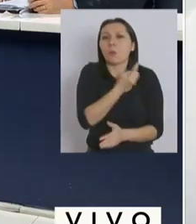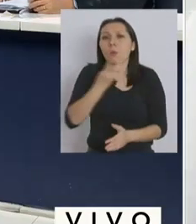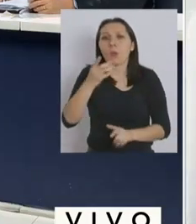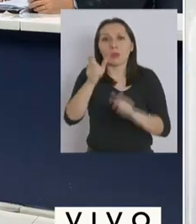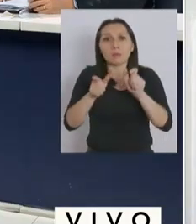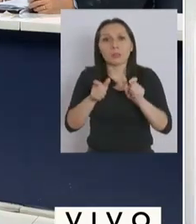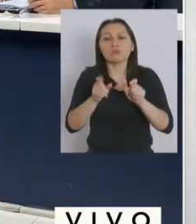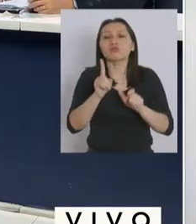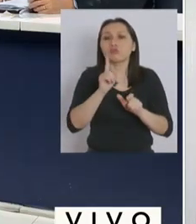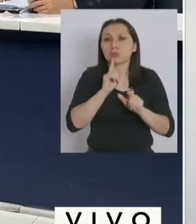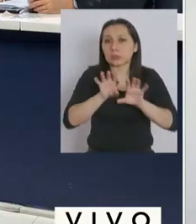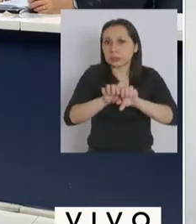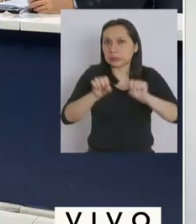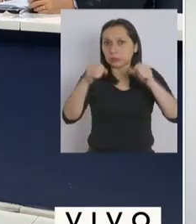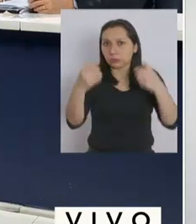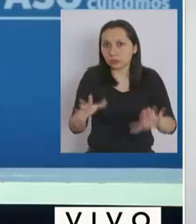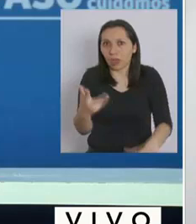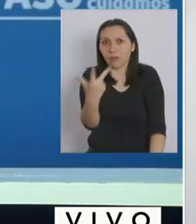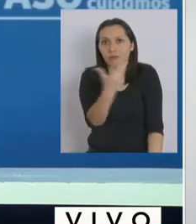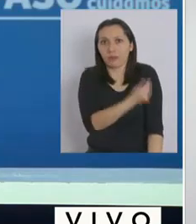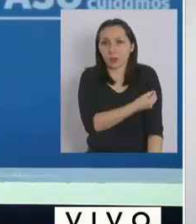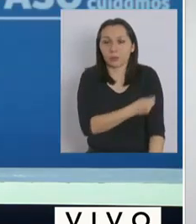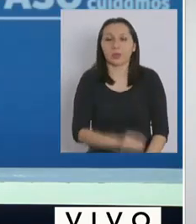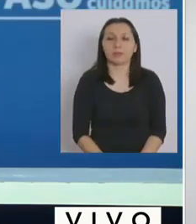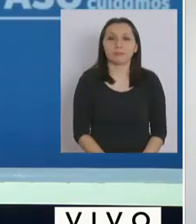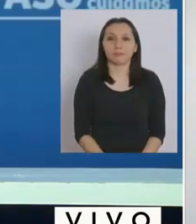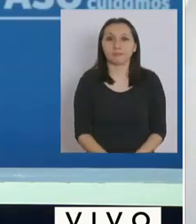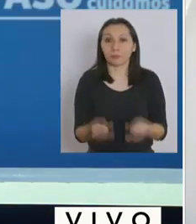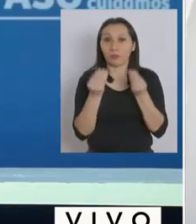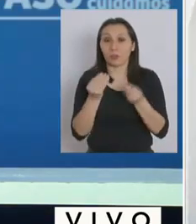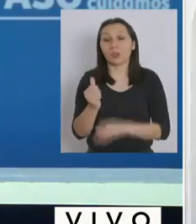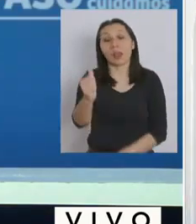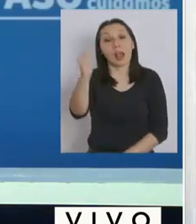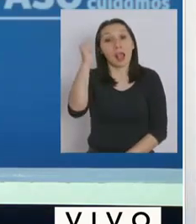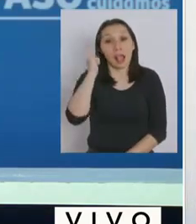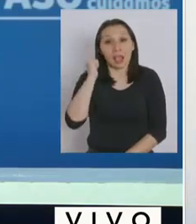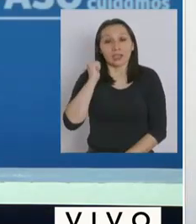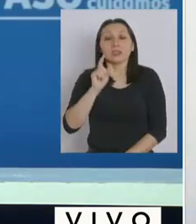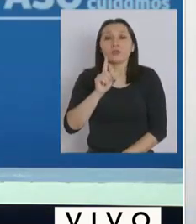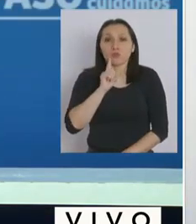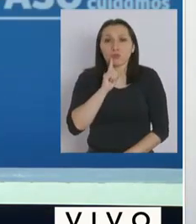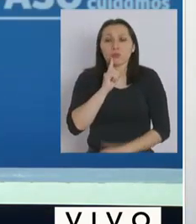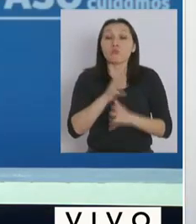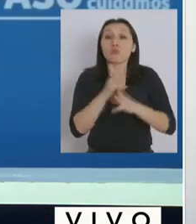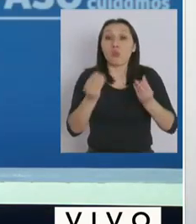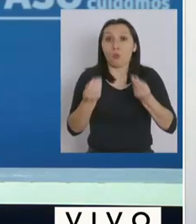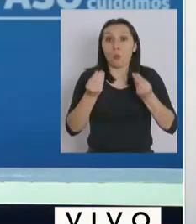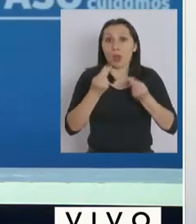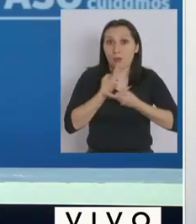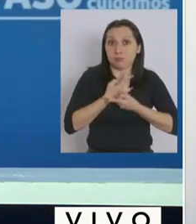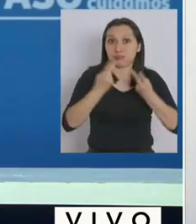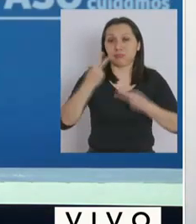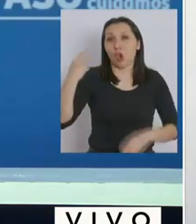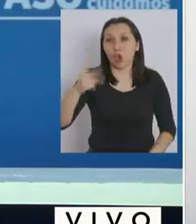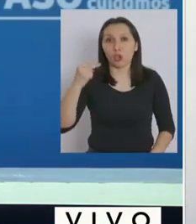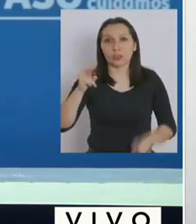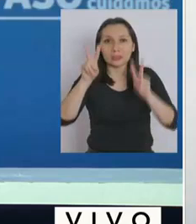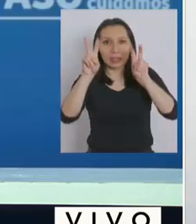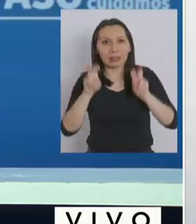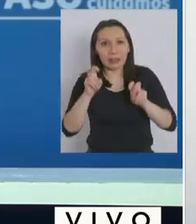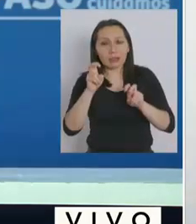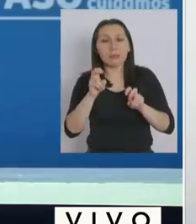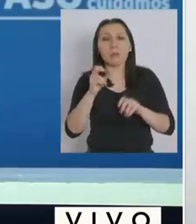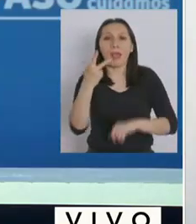espera tener vacunada? Bueno, en el día de ayer tuvimos una muy buena noticia en relación a